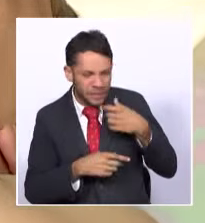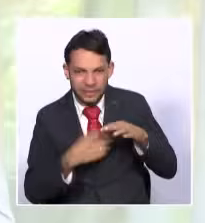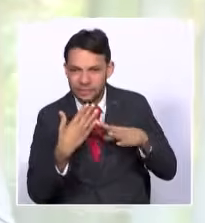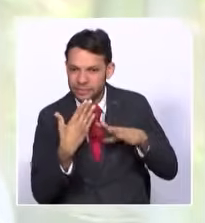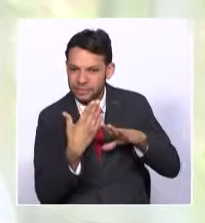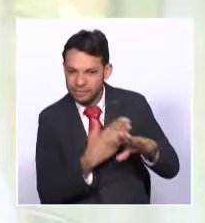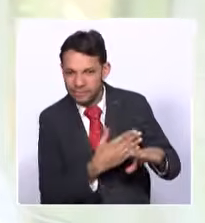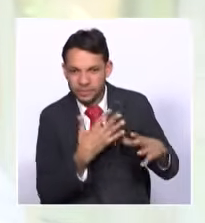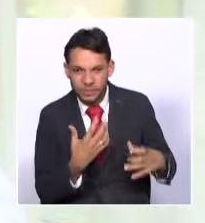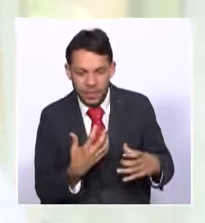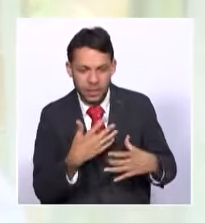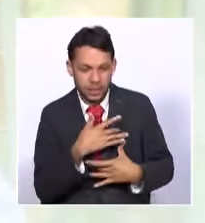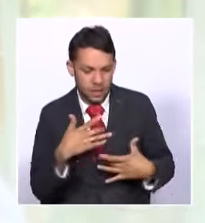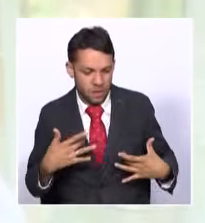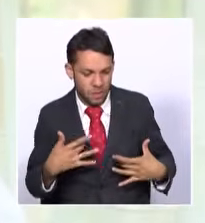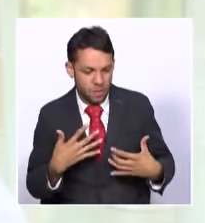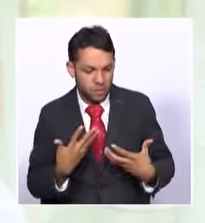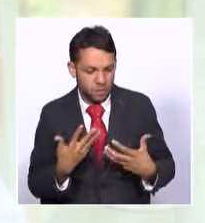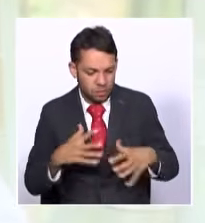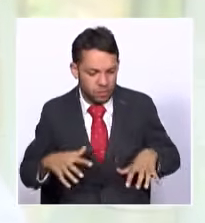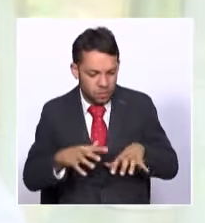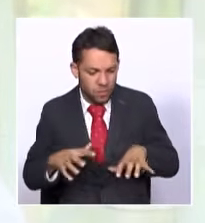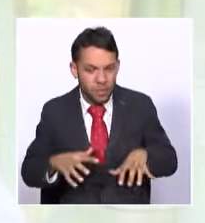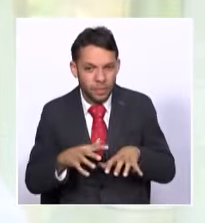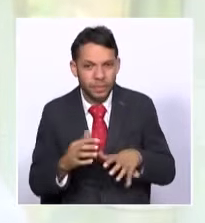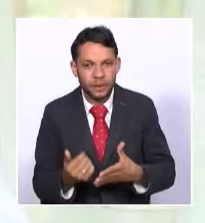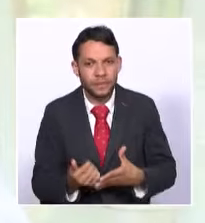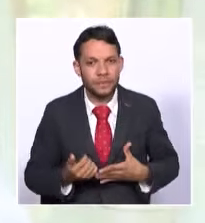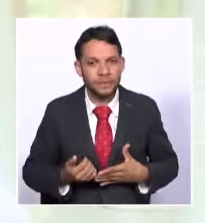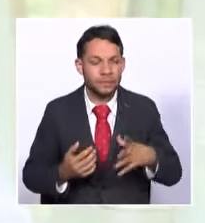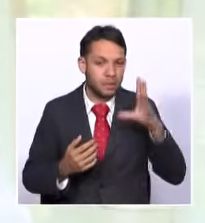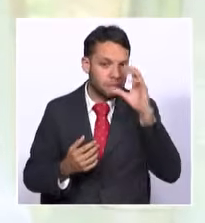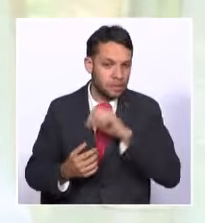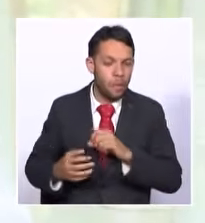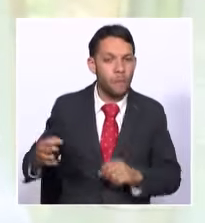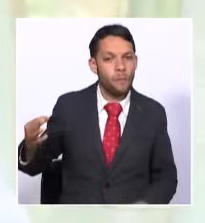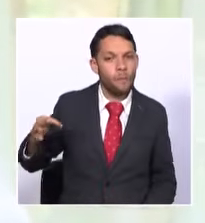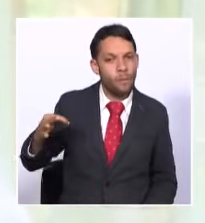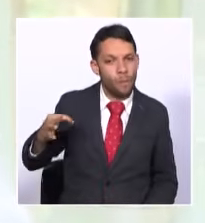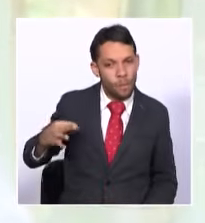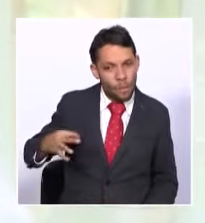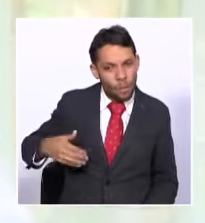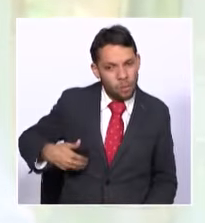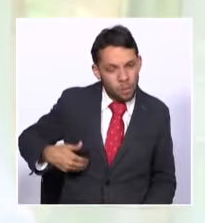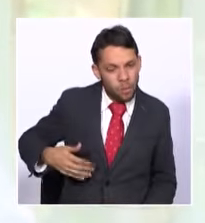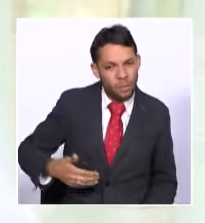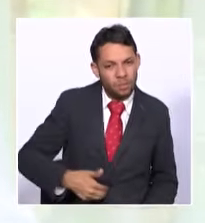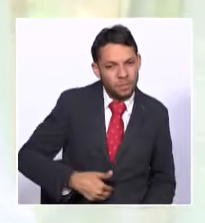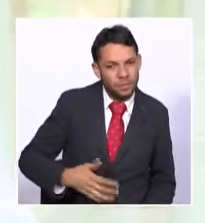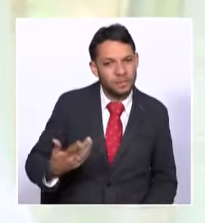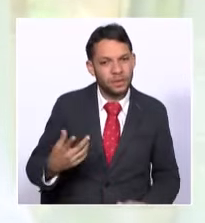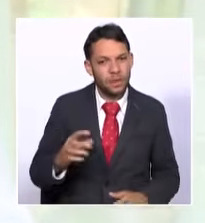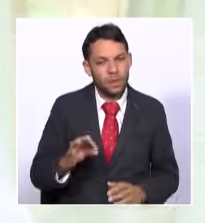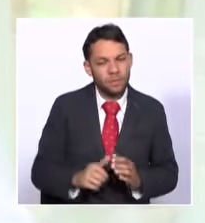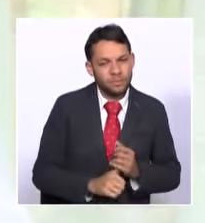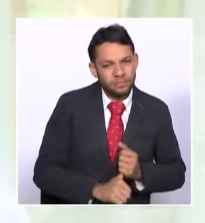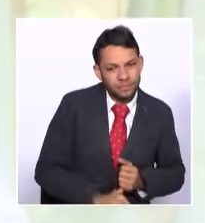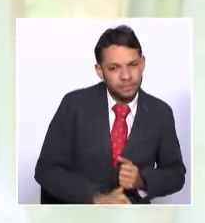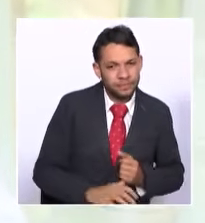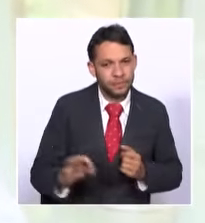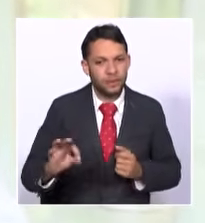Y cuando se corrige esto, se detecta si hay cálculos o no, se corrige el estreñimiento, se descarta lo de